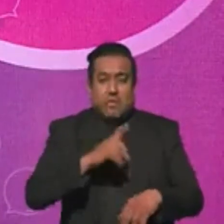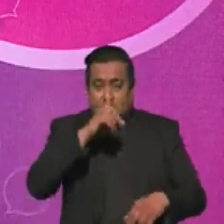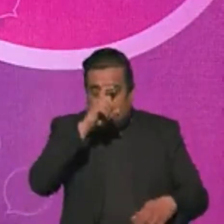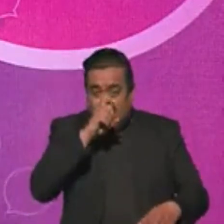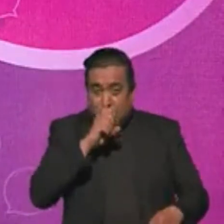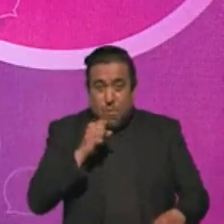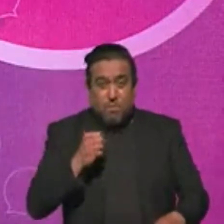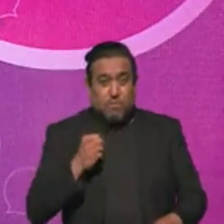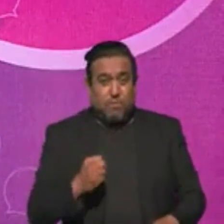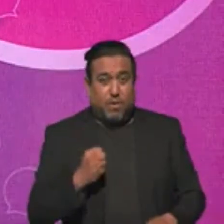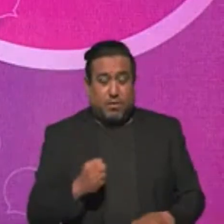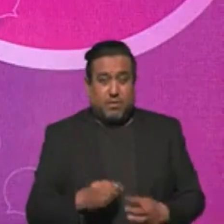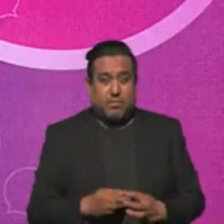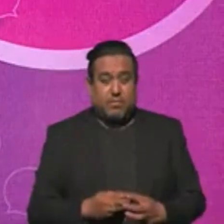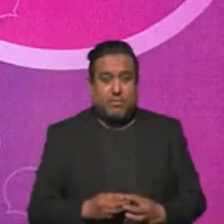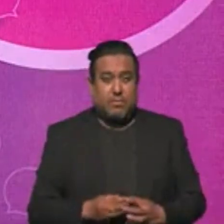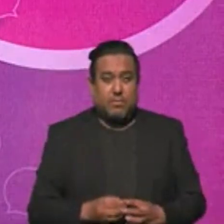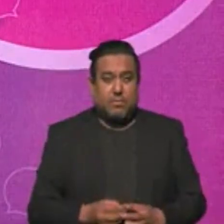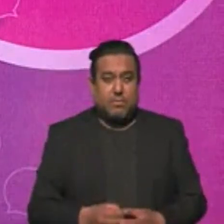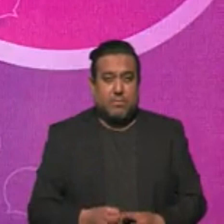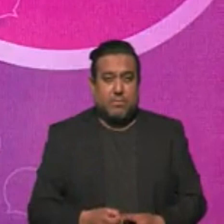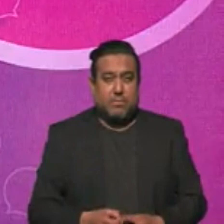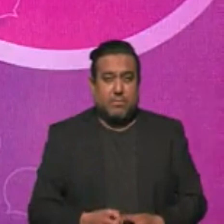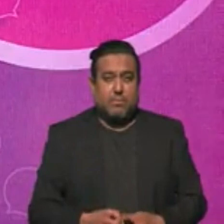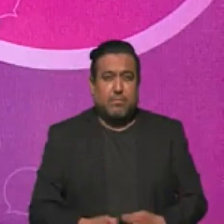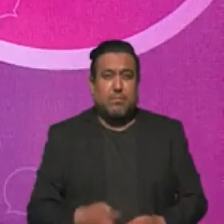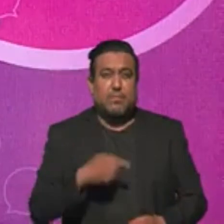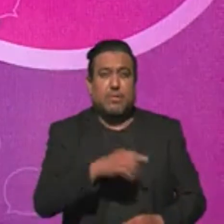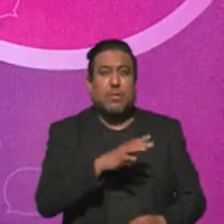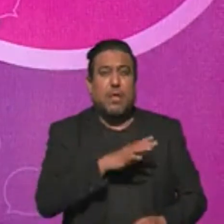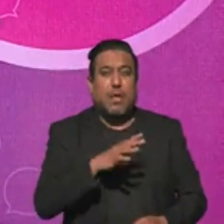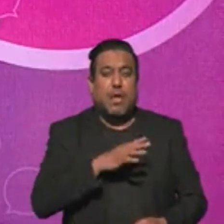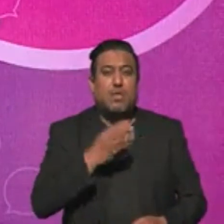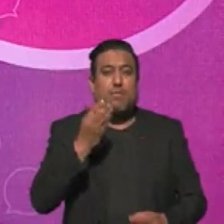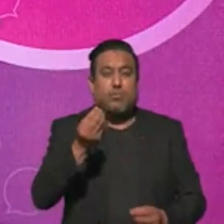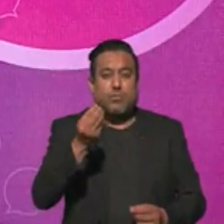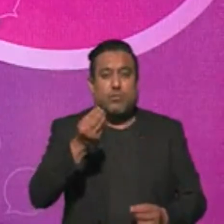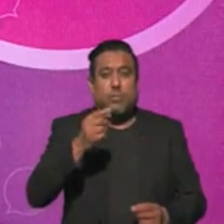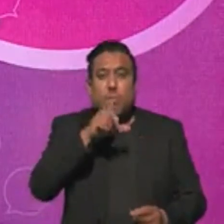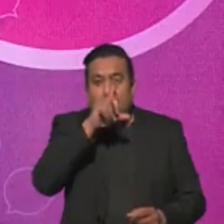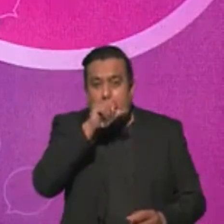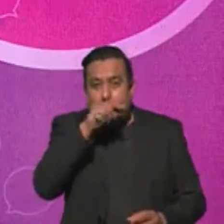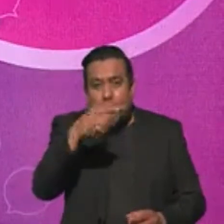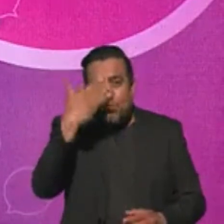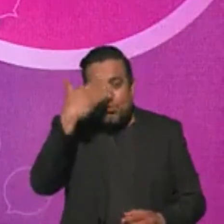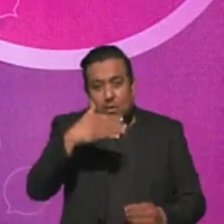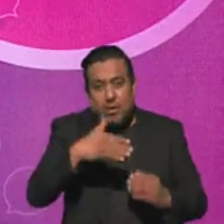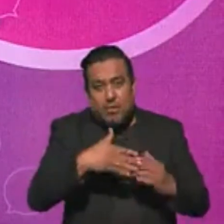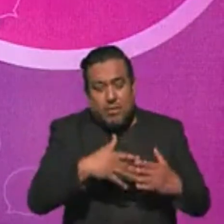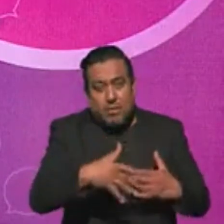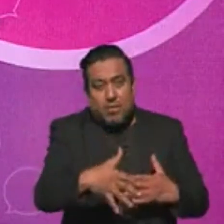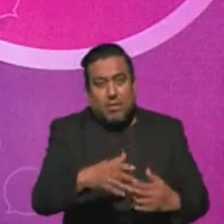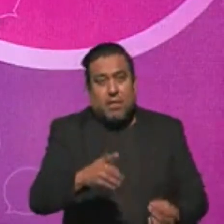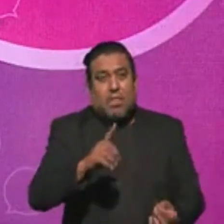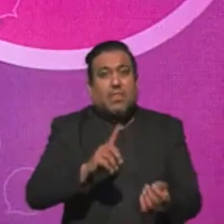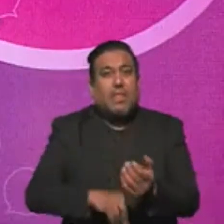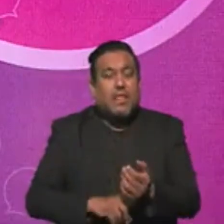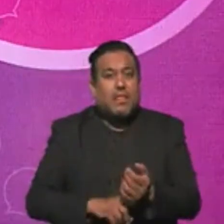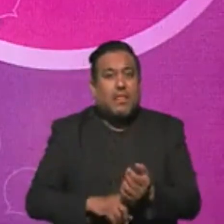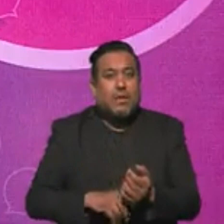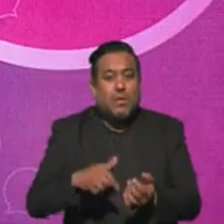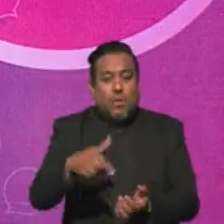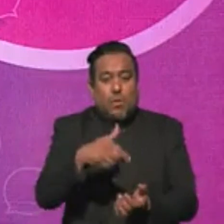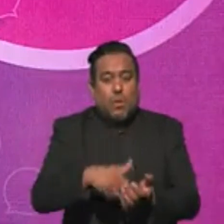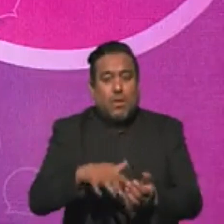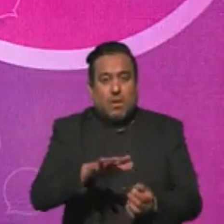olores sobre todo con su rastro que tiene ya en el dentro ya en la zona